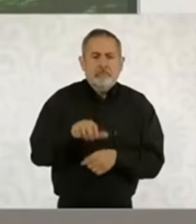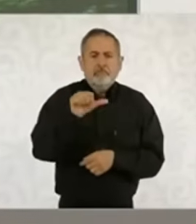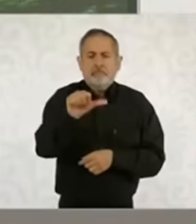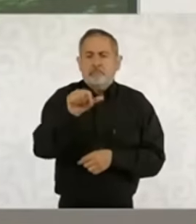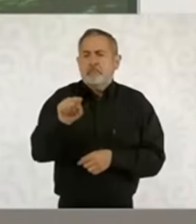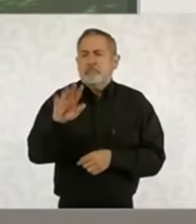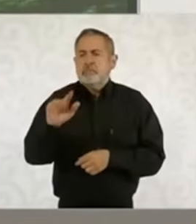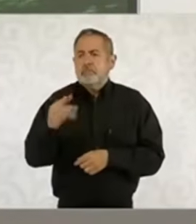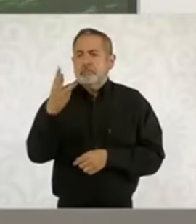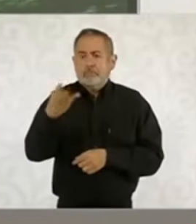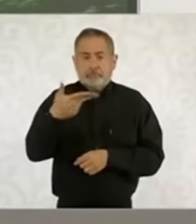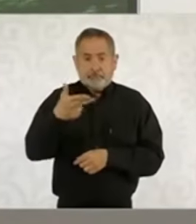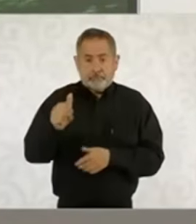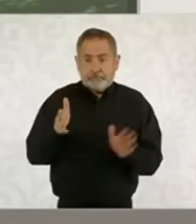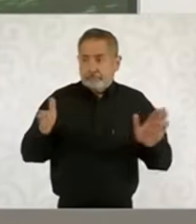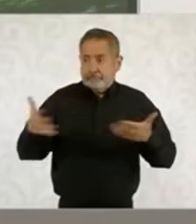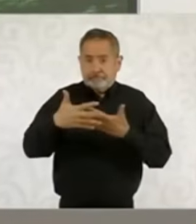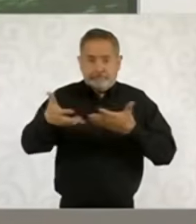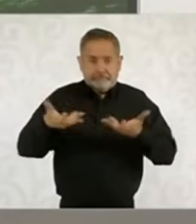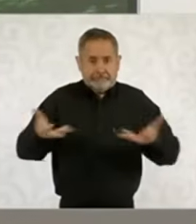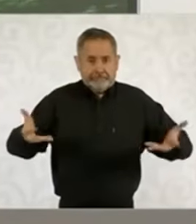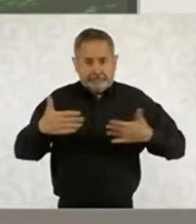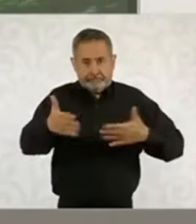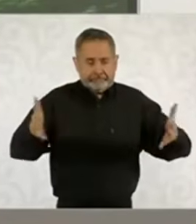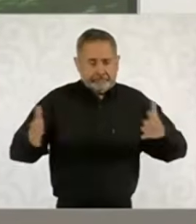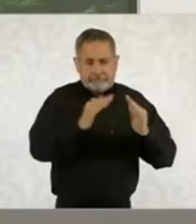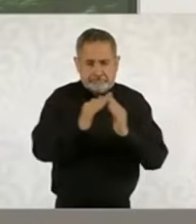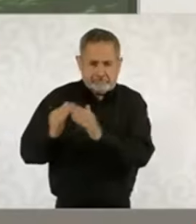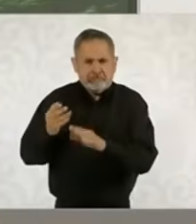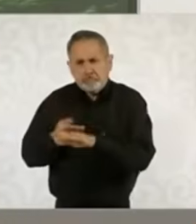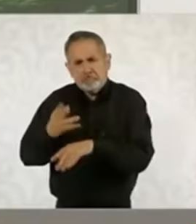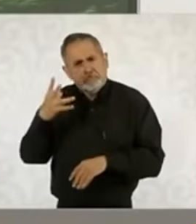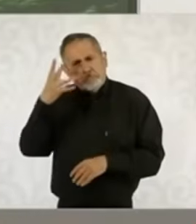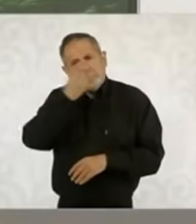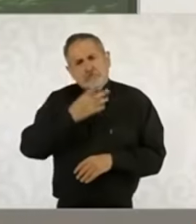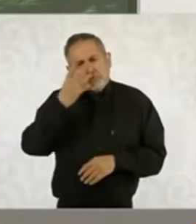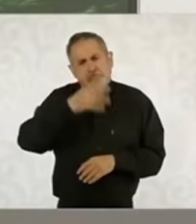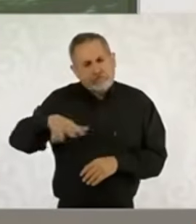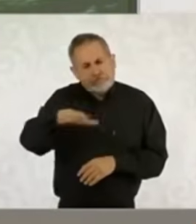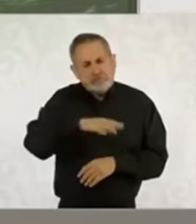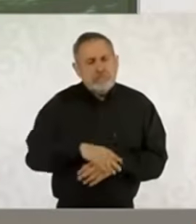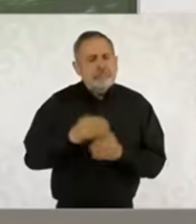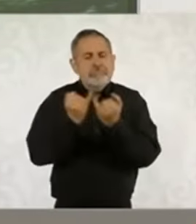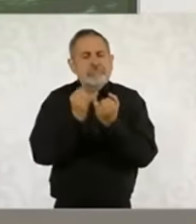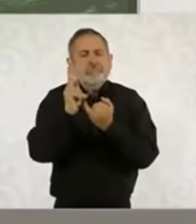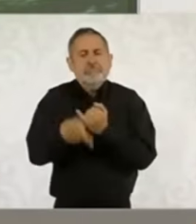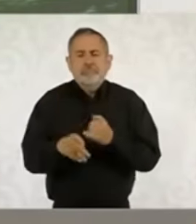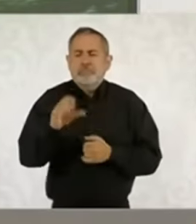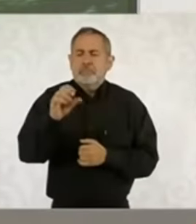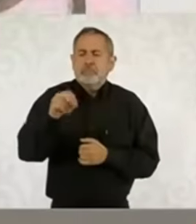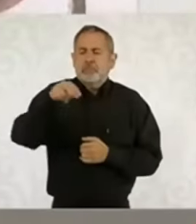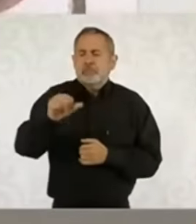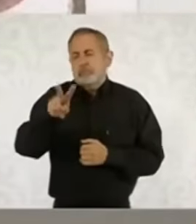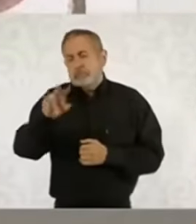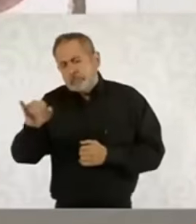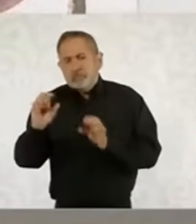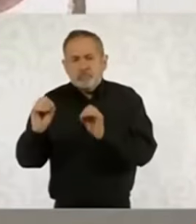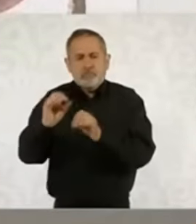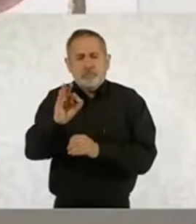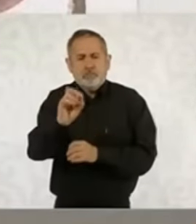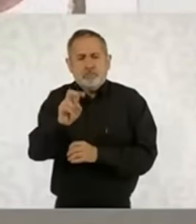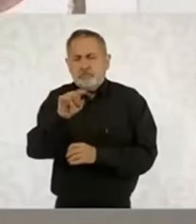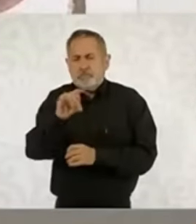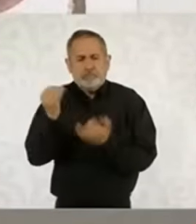16.53 hectáreas. También son proyectos que están muy bonitos, igual que los de Conavi y Fobiste. La que